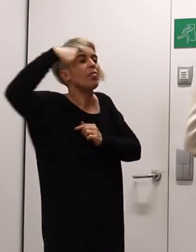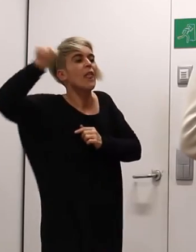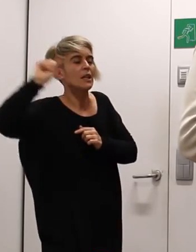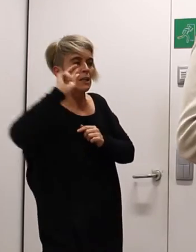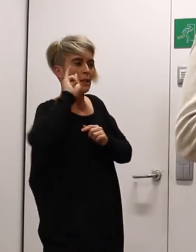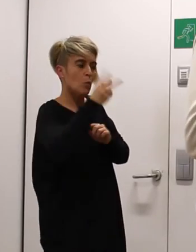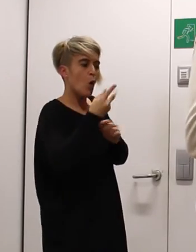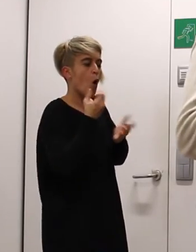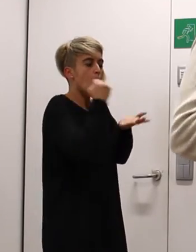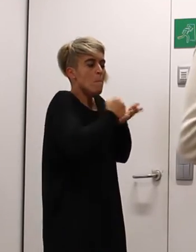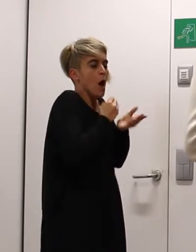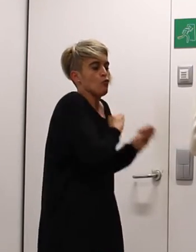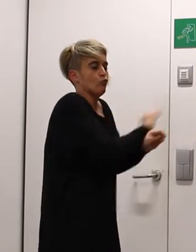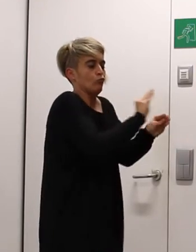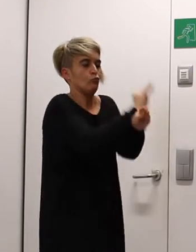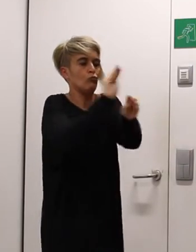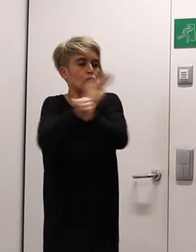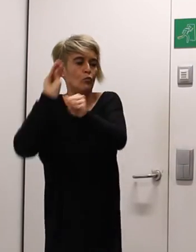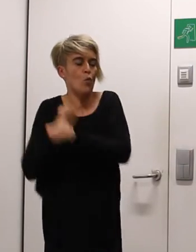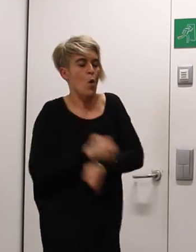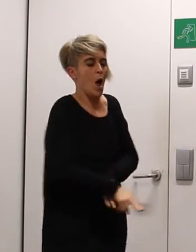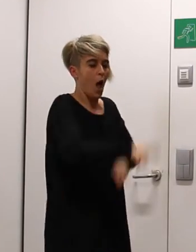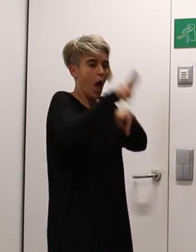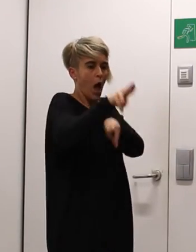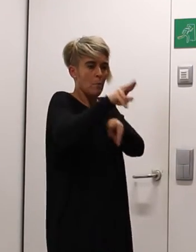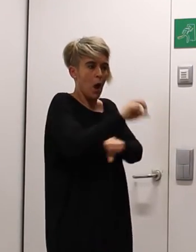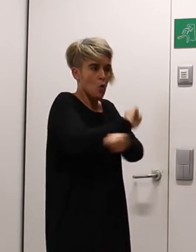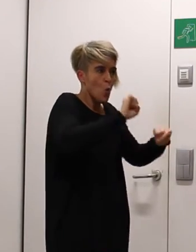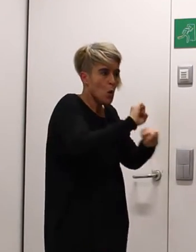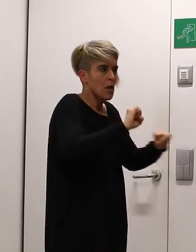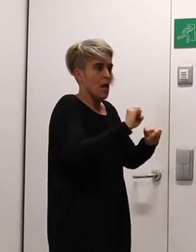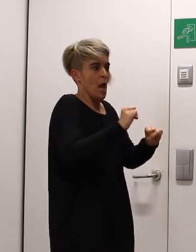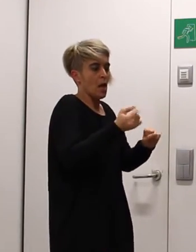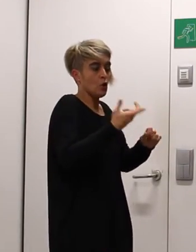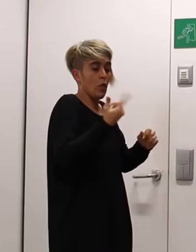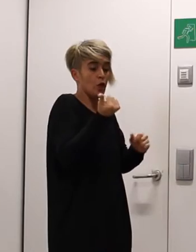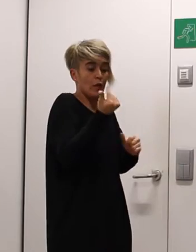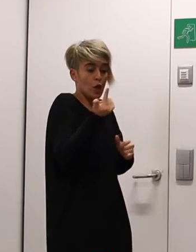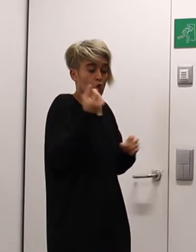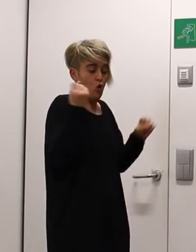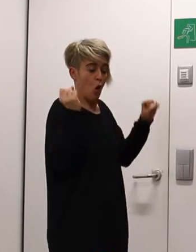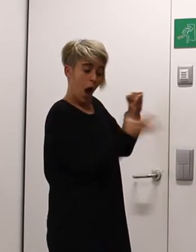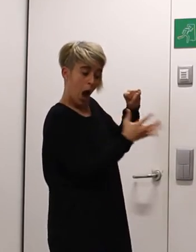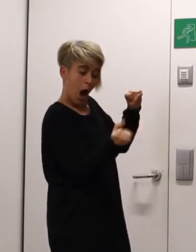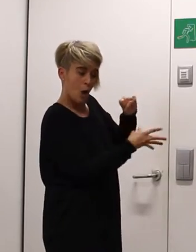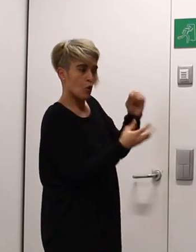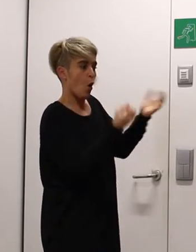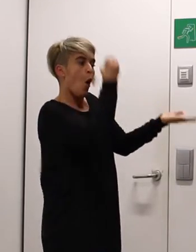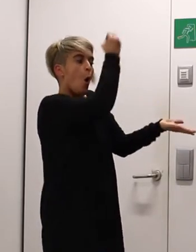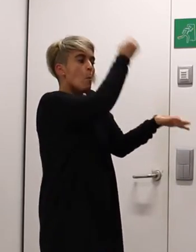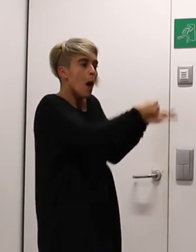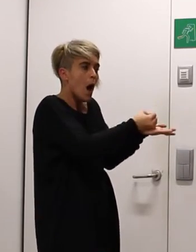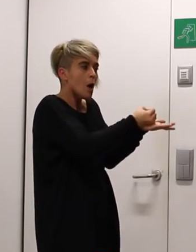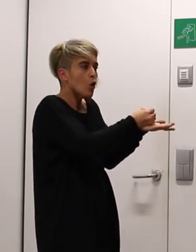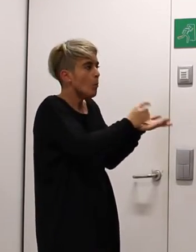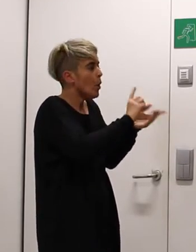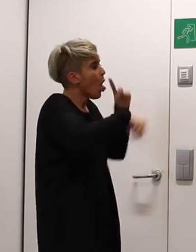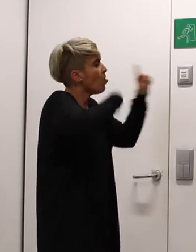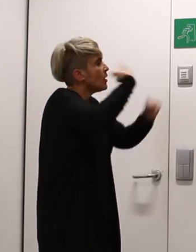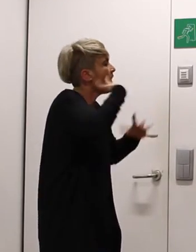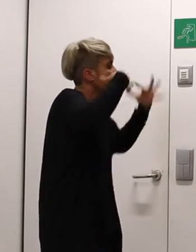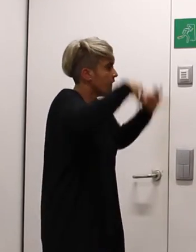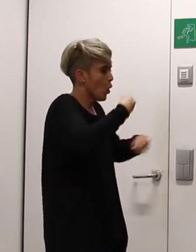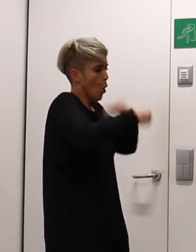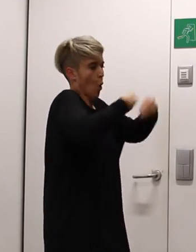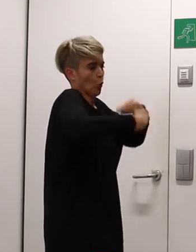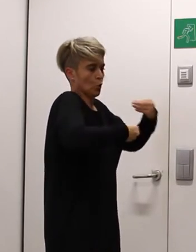que nos dan mucho miedo, las armas nucleares, bueno, pues también, ahí van nuestros ahorros. Mucha gente ha decidido que quiere ver sus ahorros, en vez de en un banco sucio,